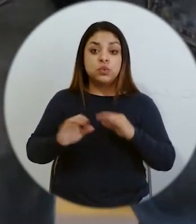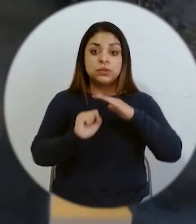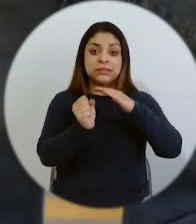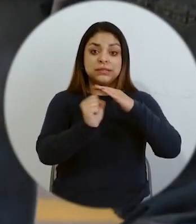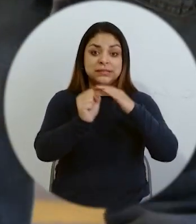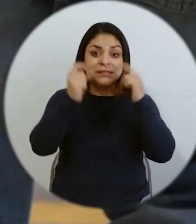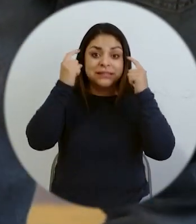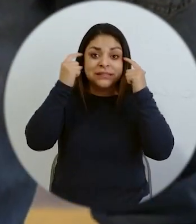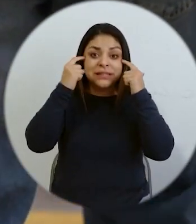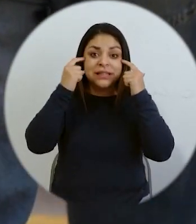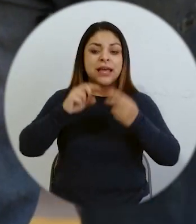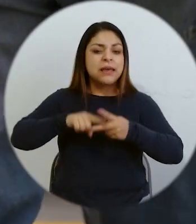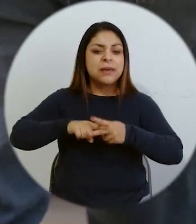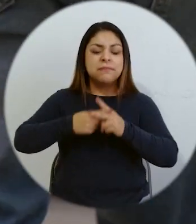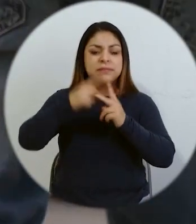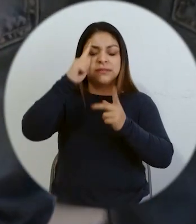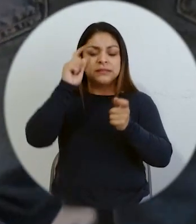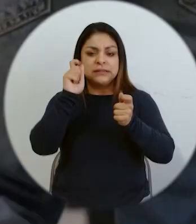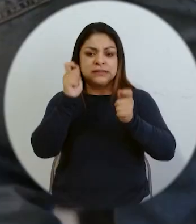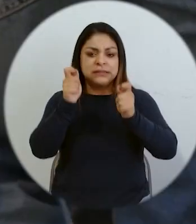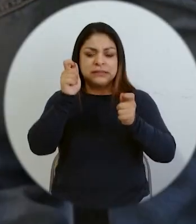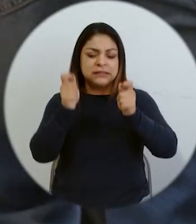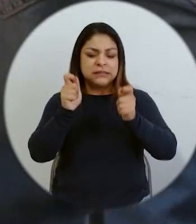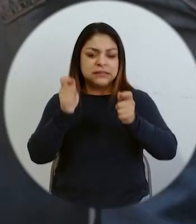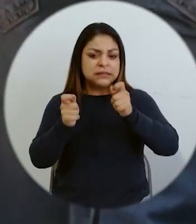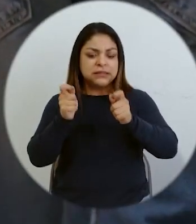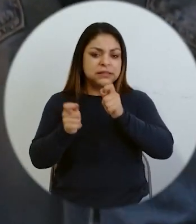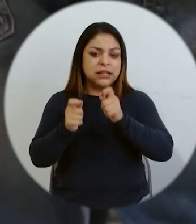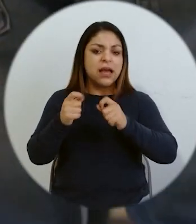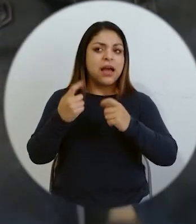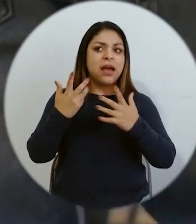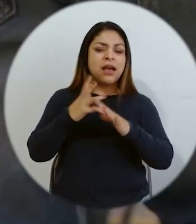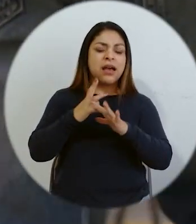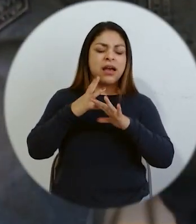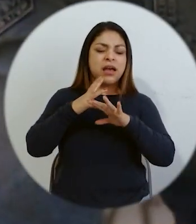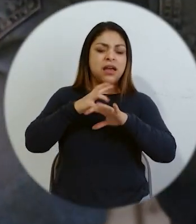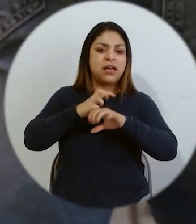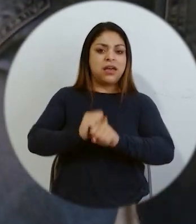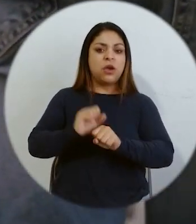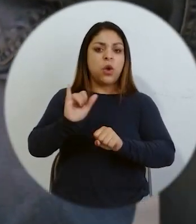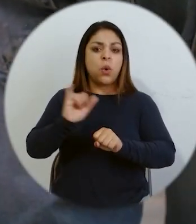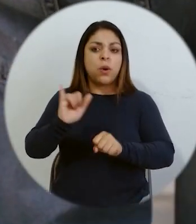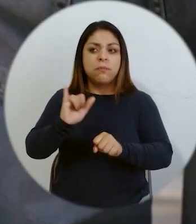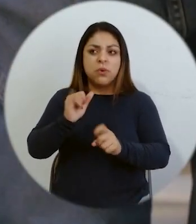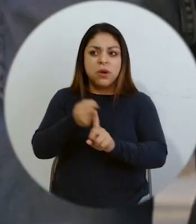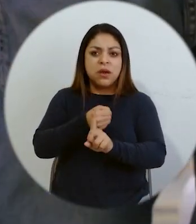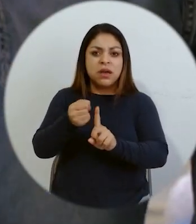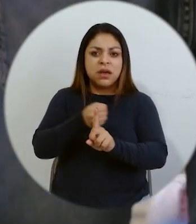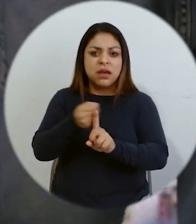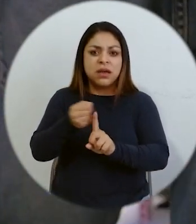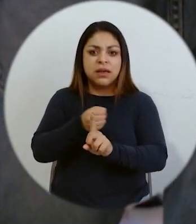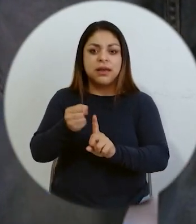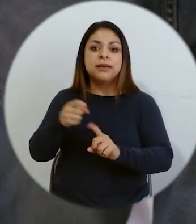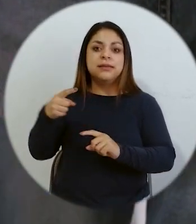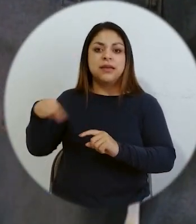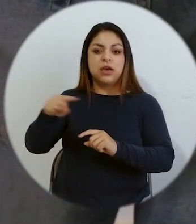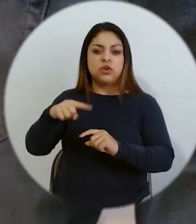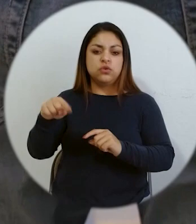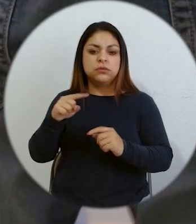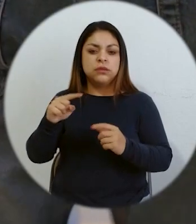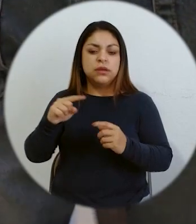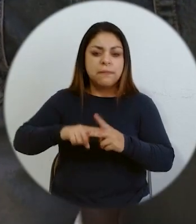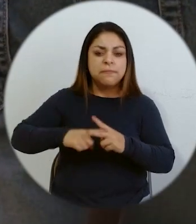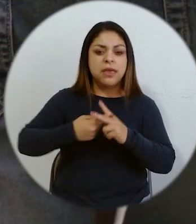digamos, empieza a setearse o configurarse de alguna manera desde esta perspectiva. en el sentido de que empiezan a